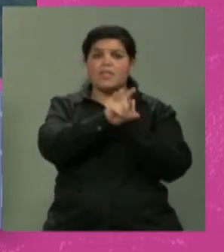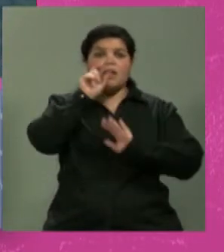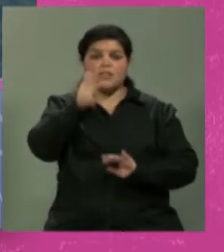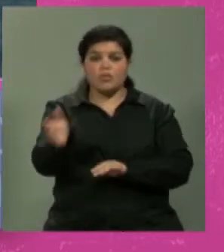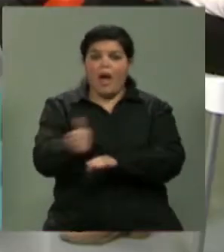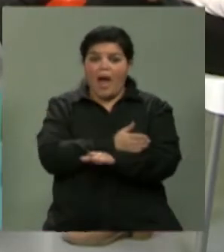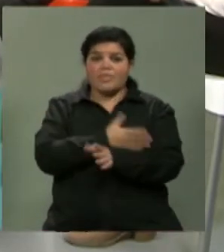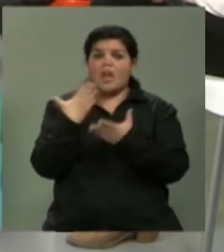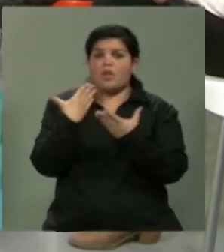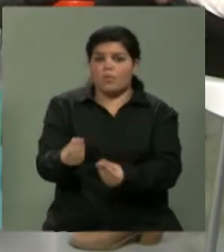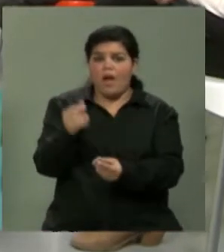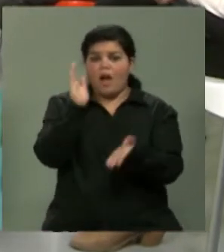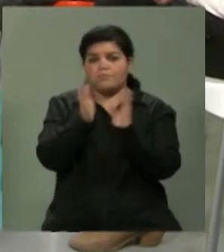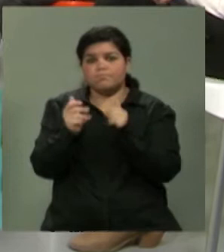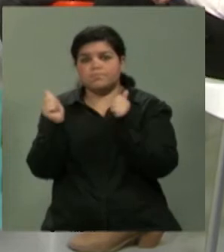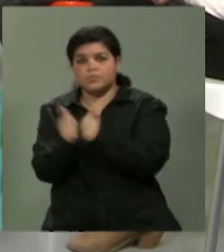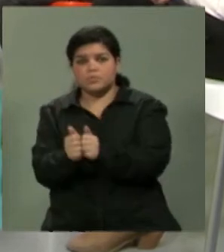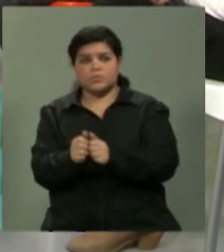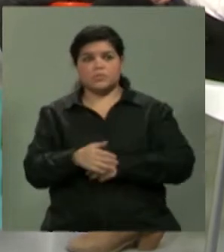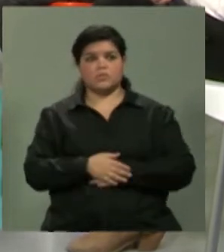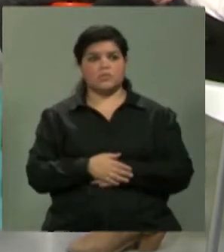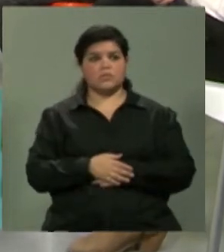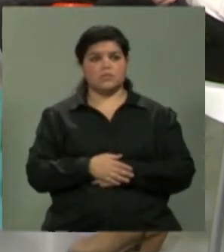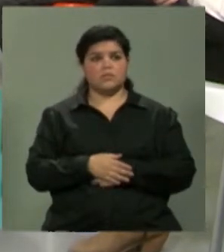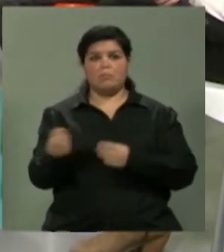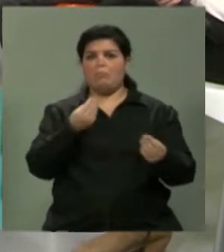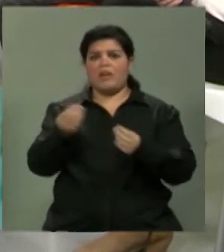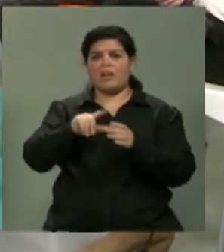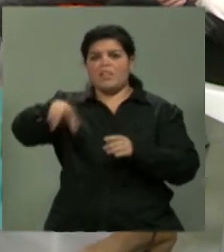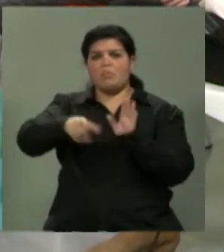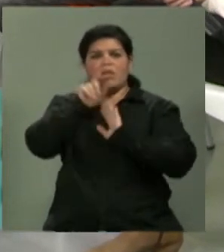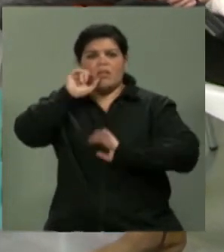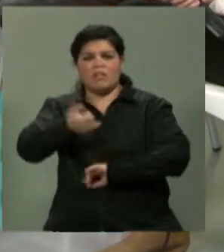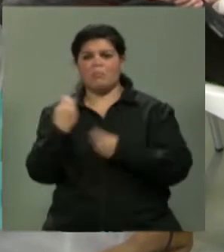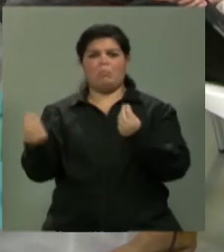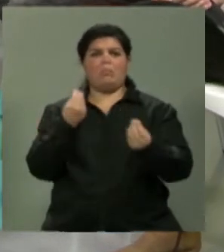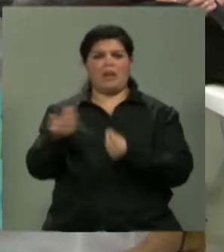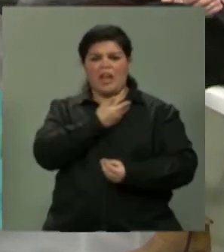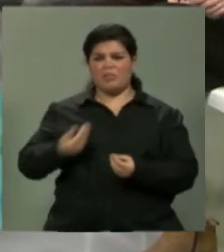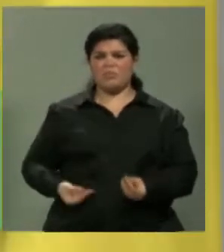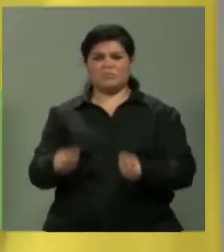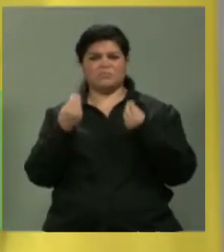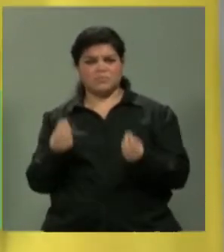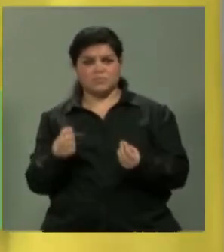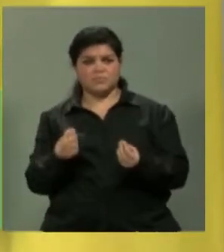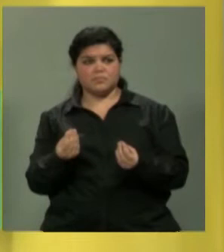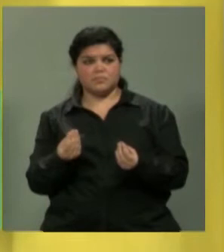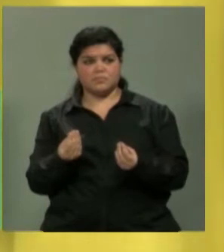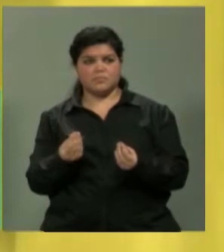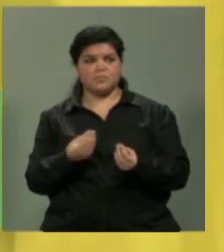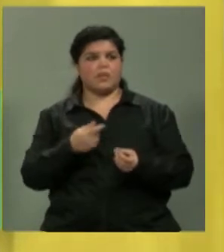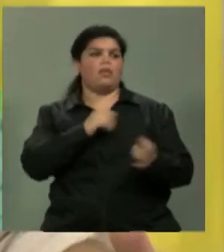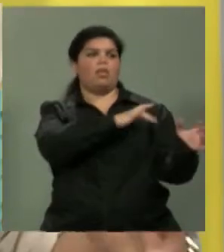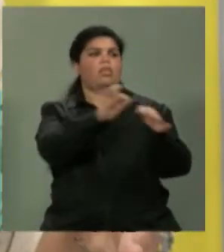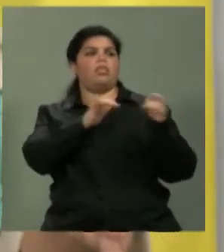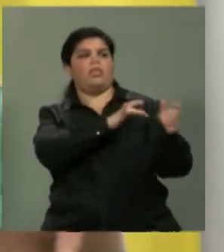Bueno, está pero- fijando cuando ya delinquieron, pero En antes eso- y el Estado que no está en los no barrios. discutamos en lo que todos Ah, no estamos se de puso a acuerdo. ¿no es prevenir, cierto? o sea, Porque si